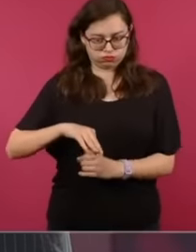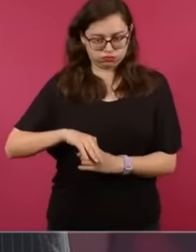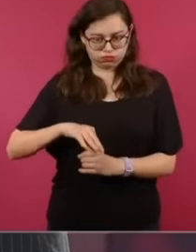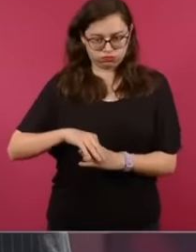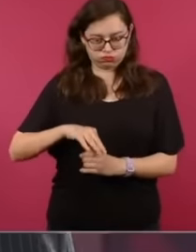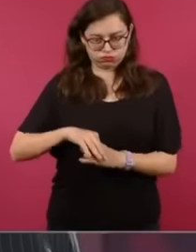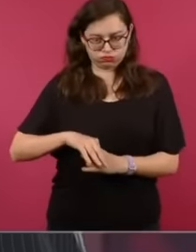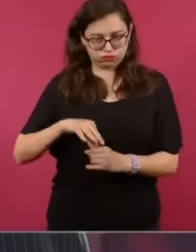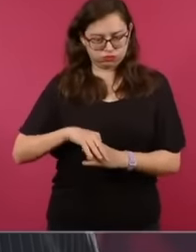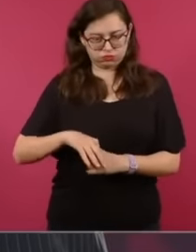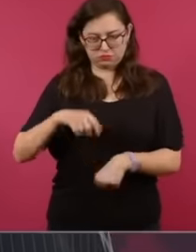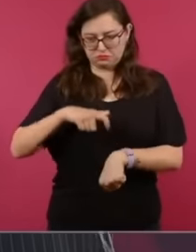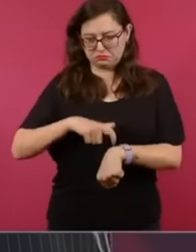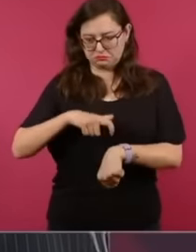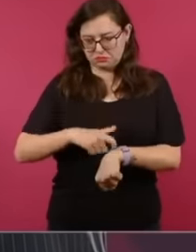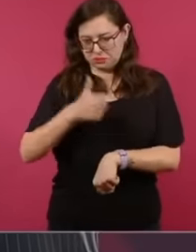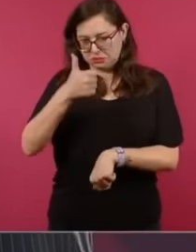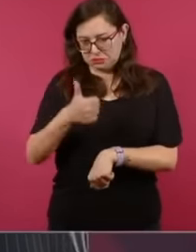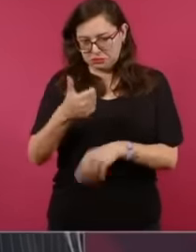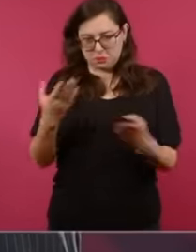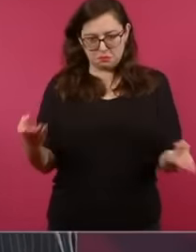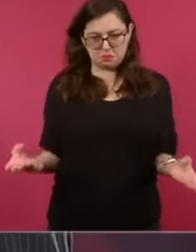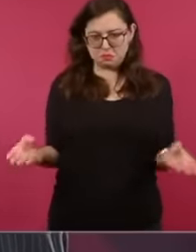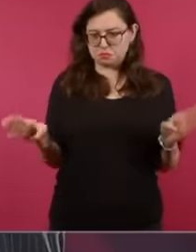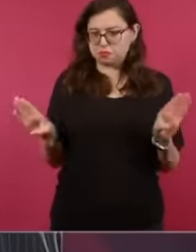se cierran las casillas, empieza